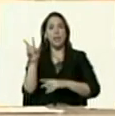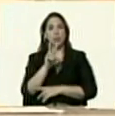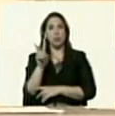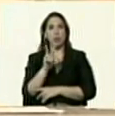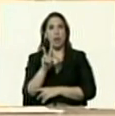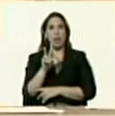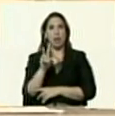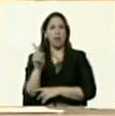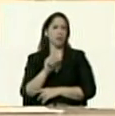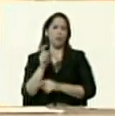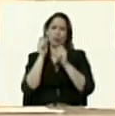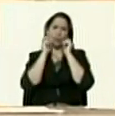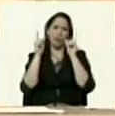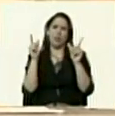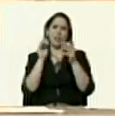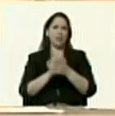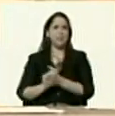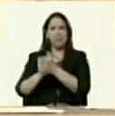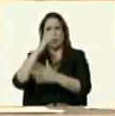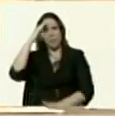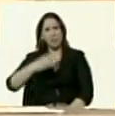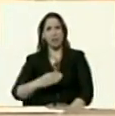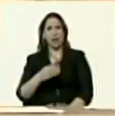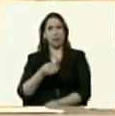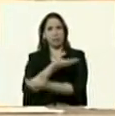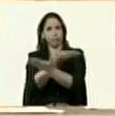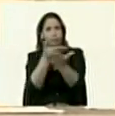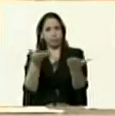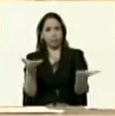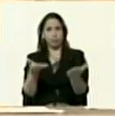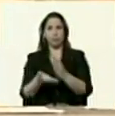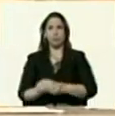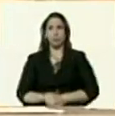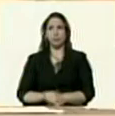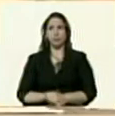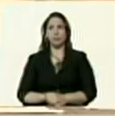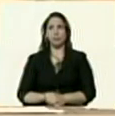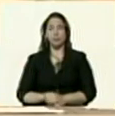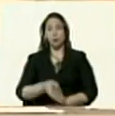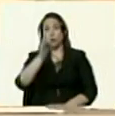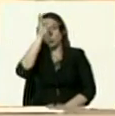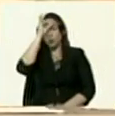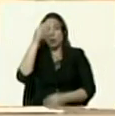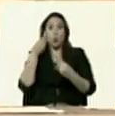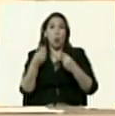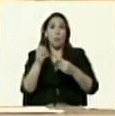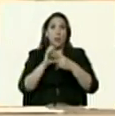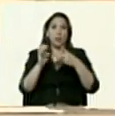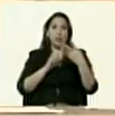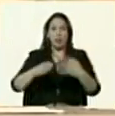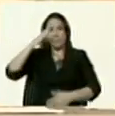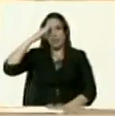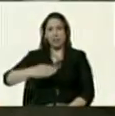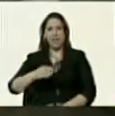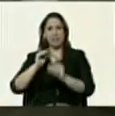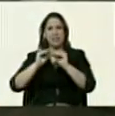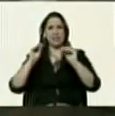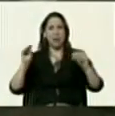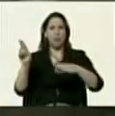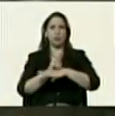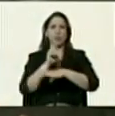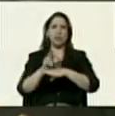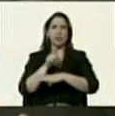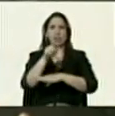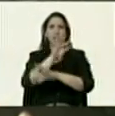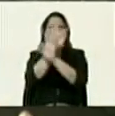No me sorprende, compañeros militares que están presentes. No sé cómo en la estrategia militar se llama la utilización de esos